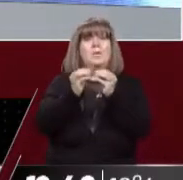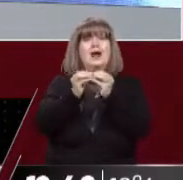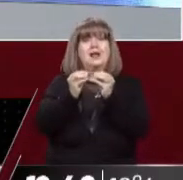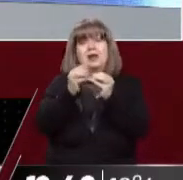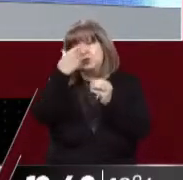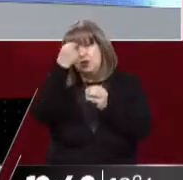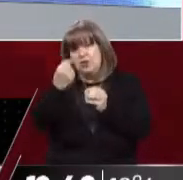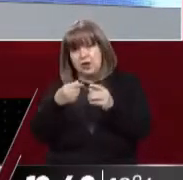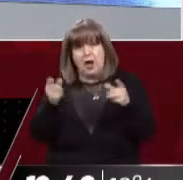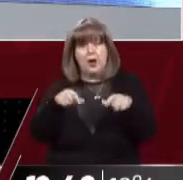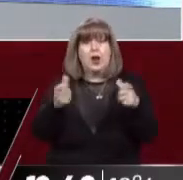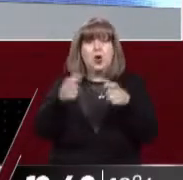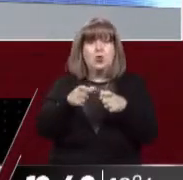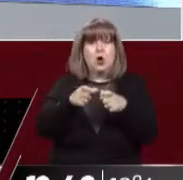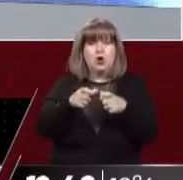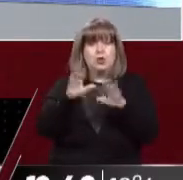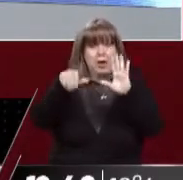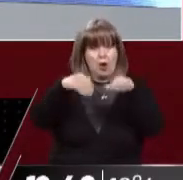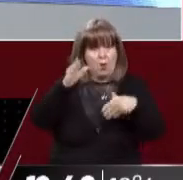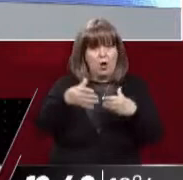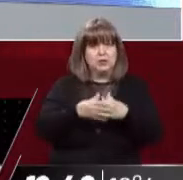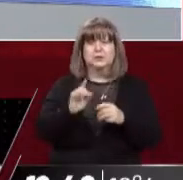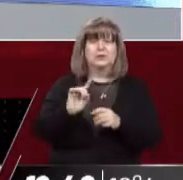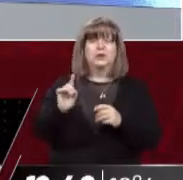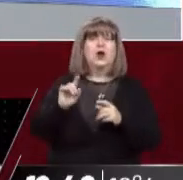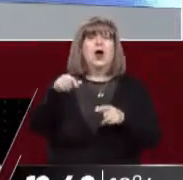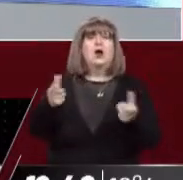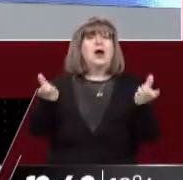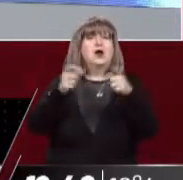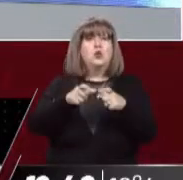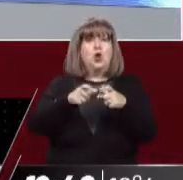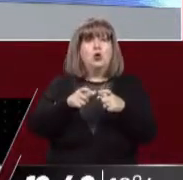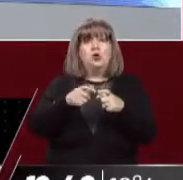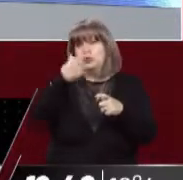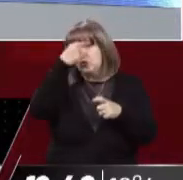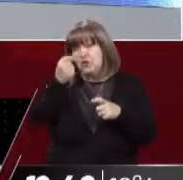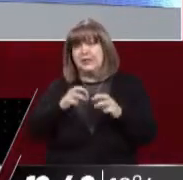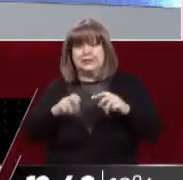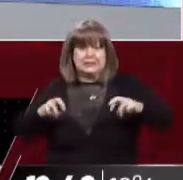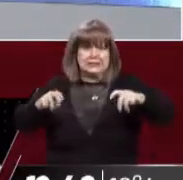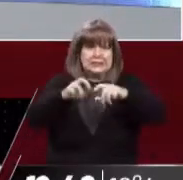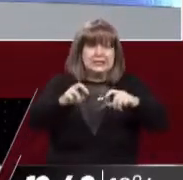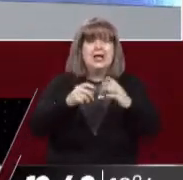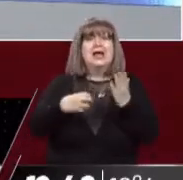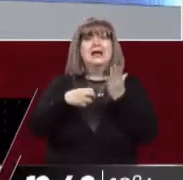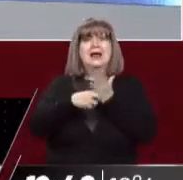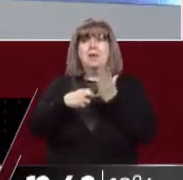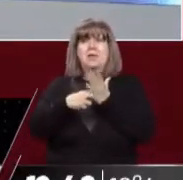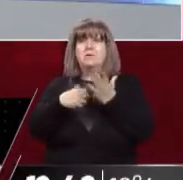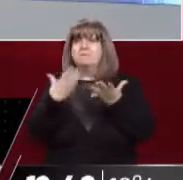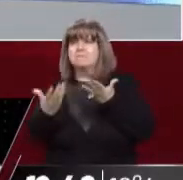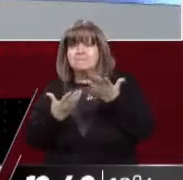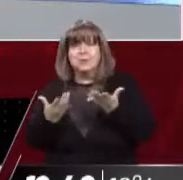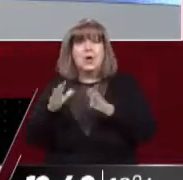persona? No, no hay una convocatoria. Hay una reunión de choferes que están muy preocupados, pero están los gremios intentando ver qué